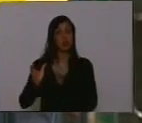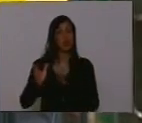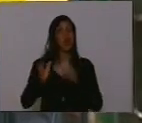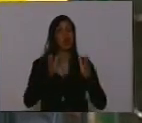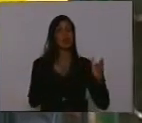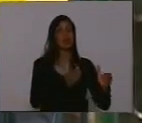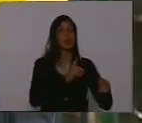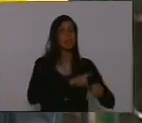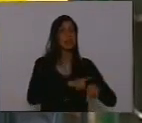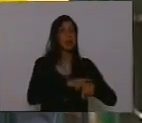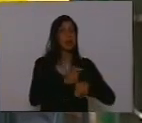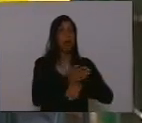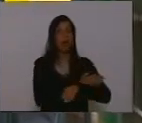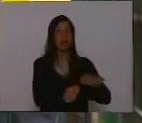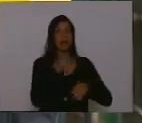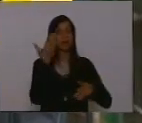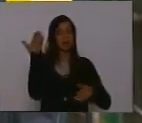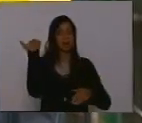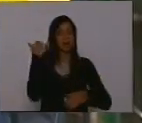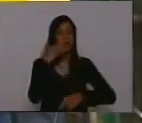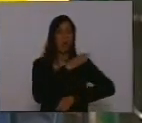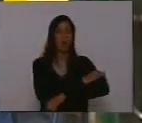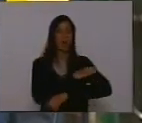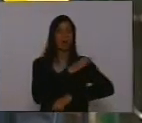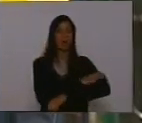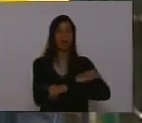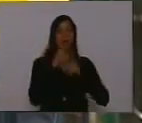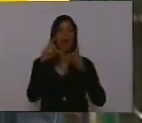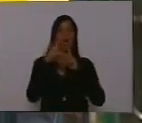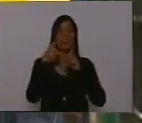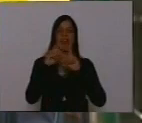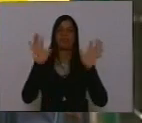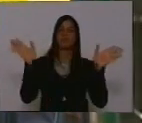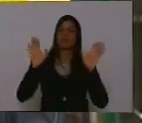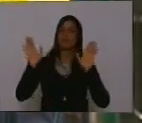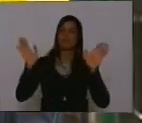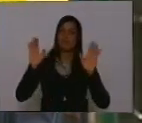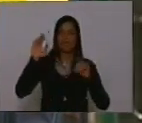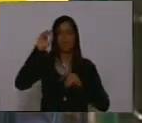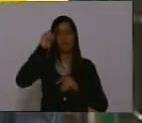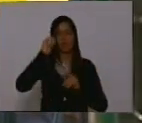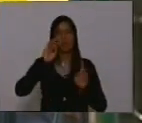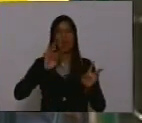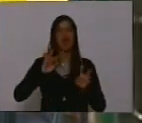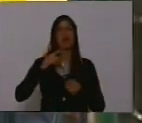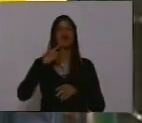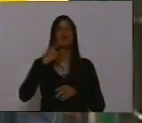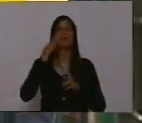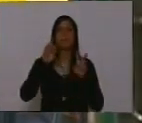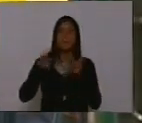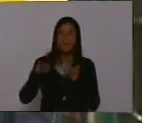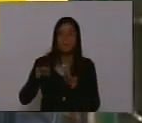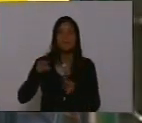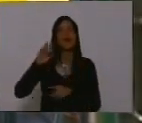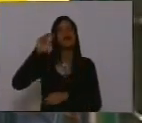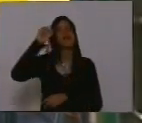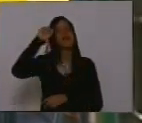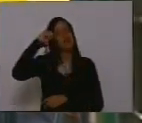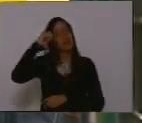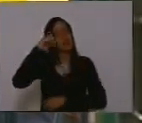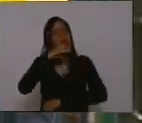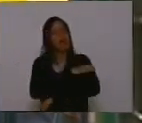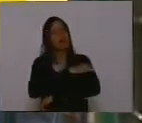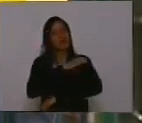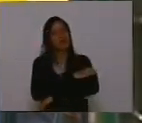tiempos de la cuarta, dijera una canción por ahí, ni para allá voy a mirar, pero es bueno recordar que